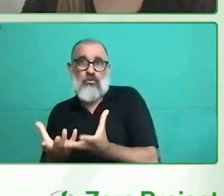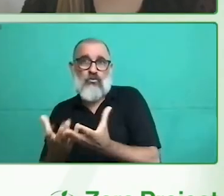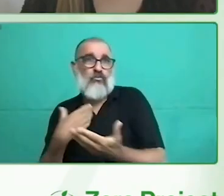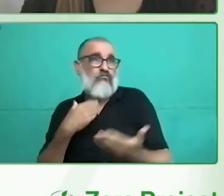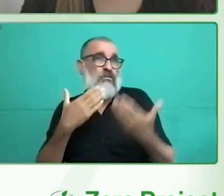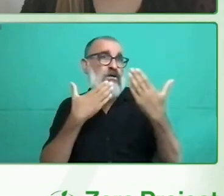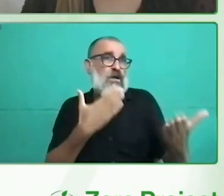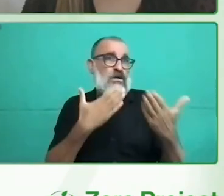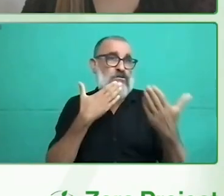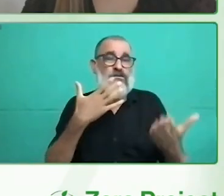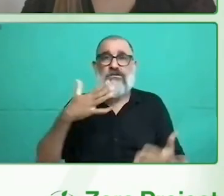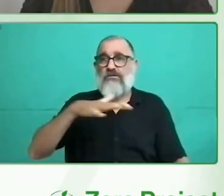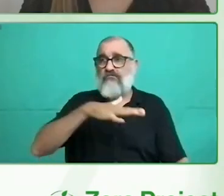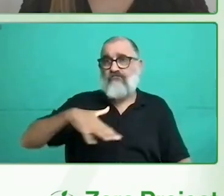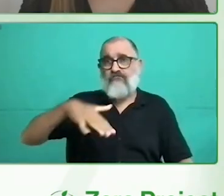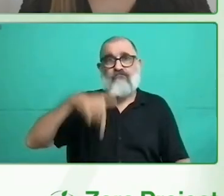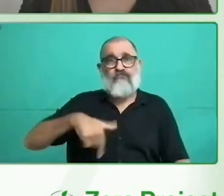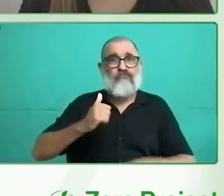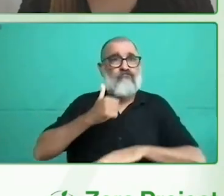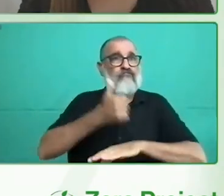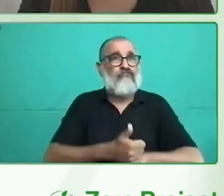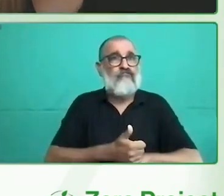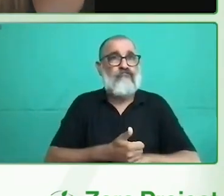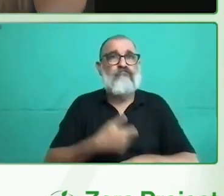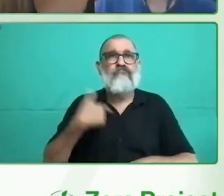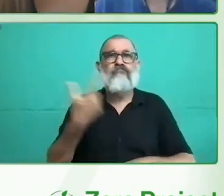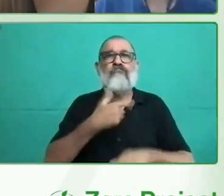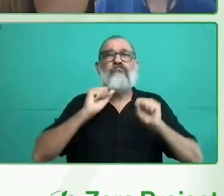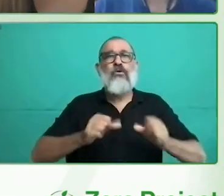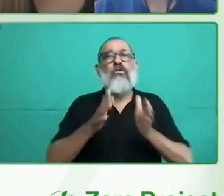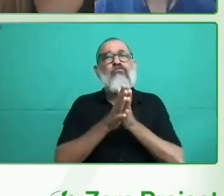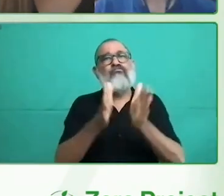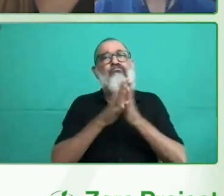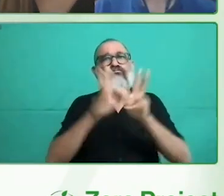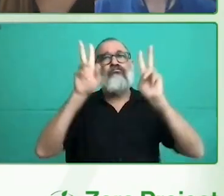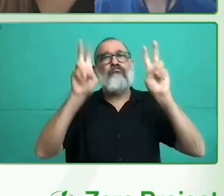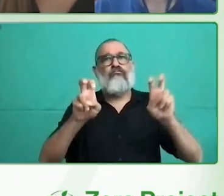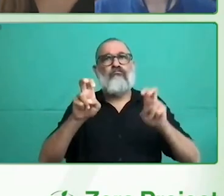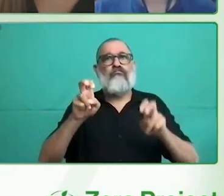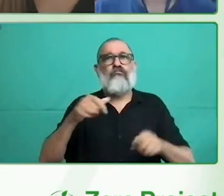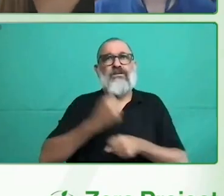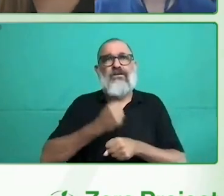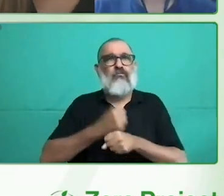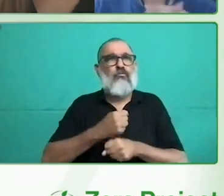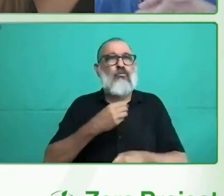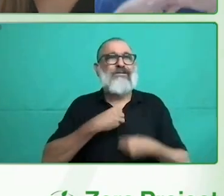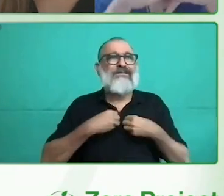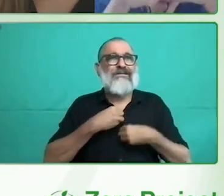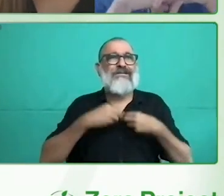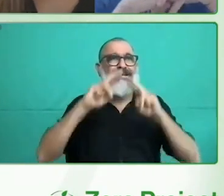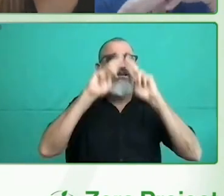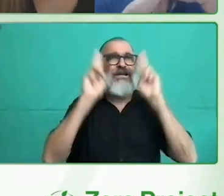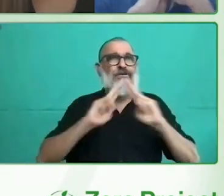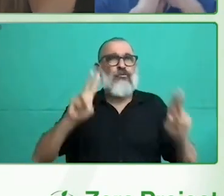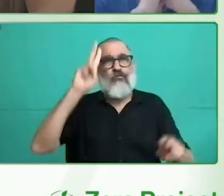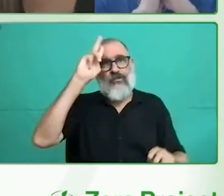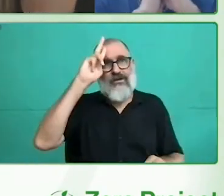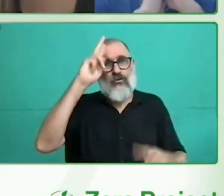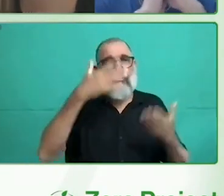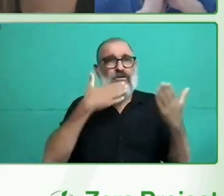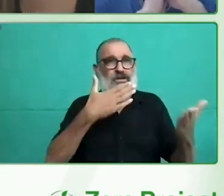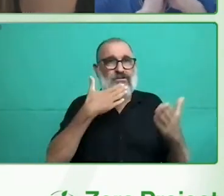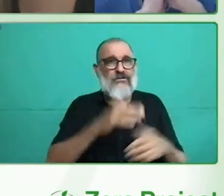Gracias, Kiyomi. Continuamos ahora con Brasil, con su representante Ana Veneroso. Muchas